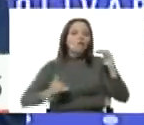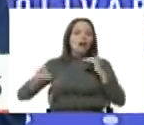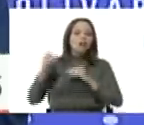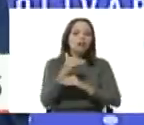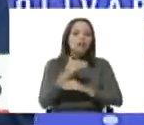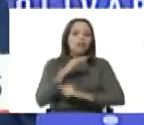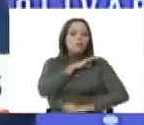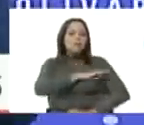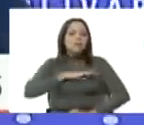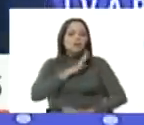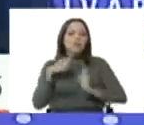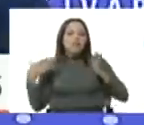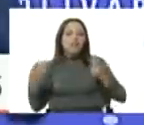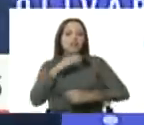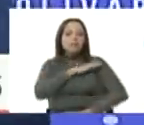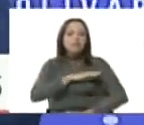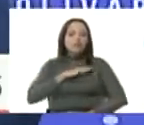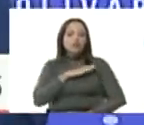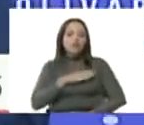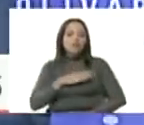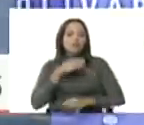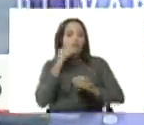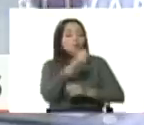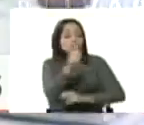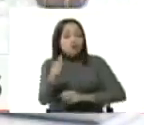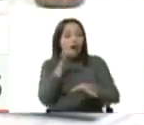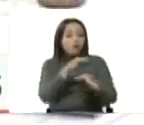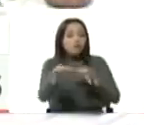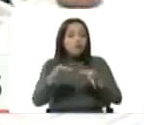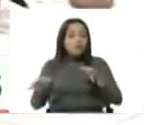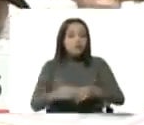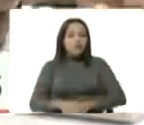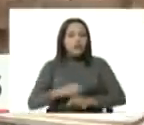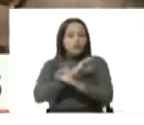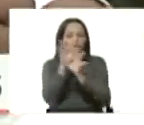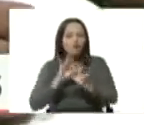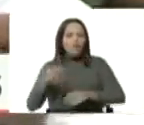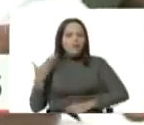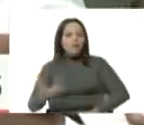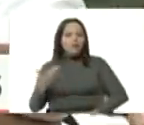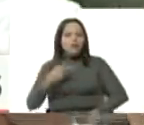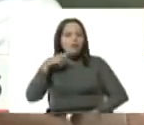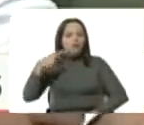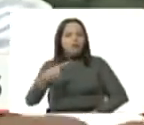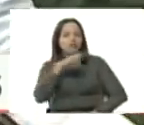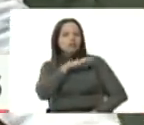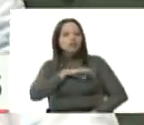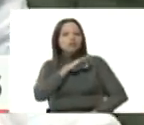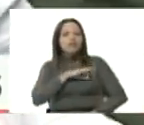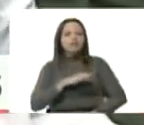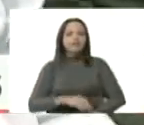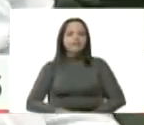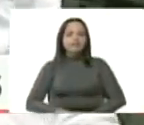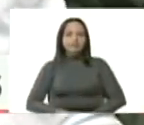las Misiones y Grandes Misiones por municipio como instrumento fundamental de política social.